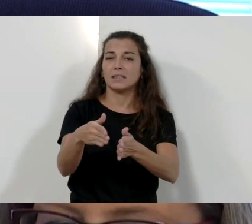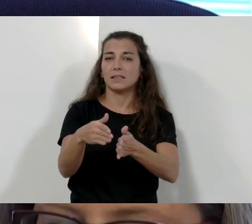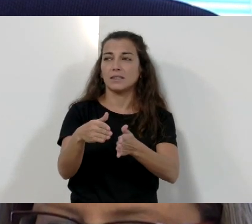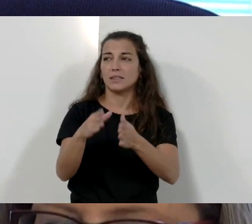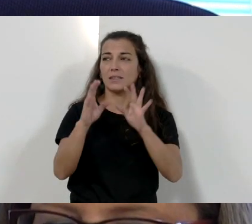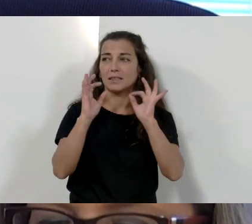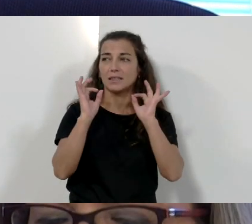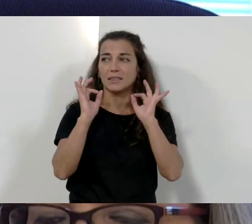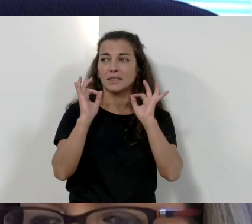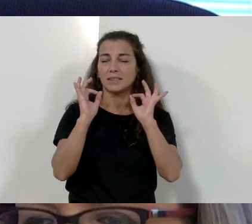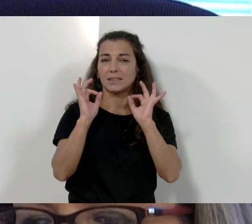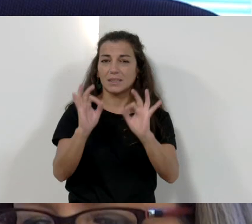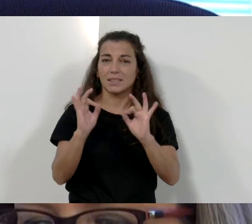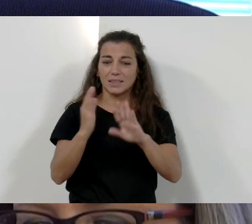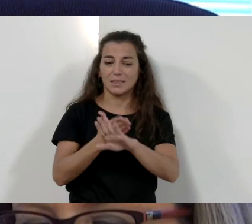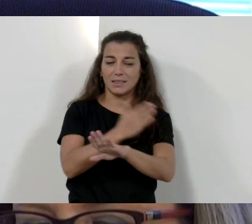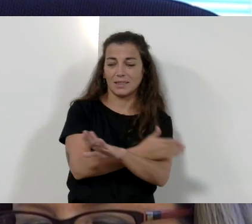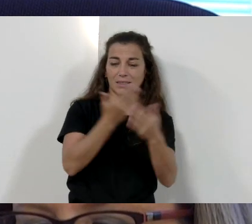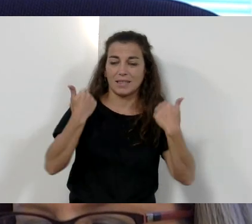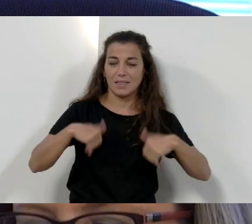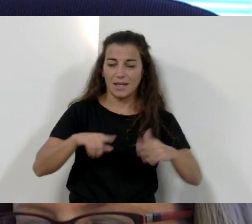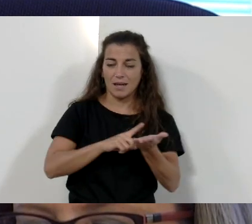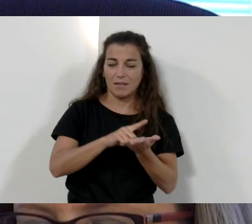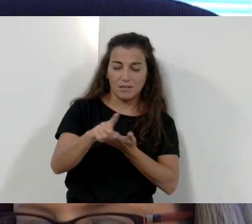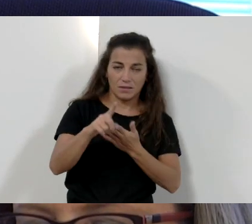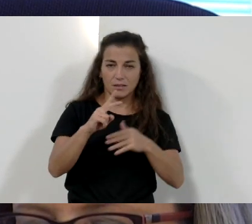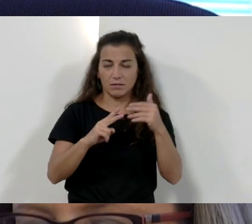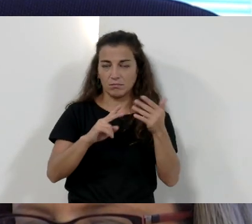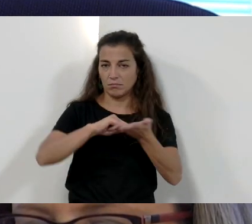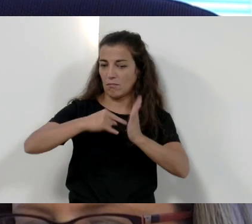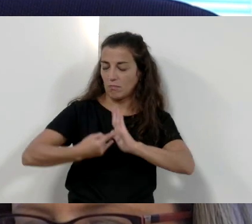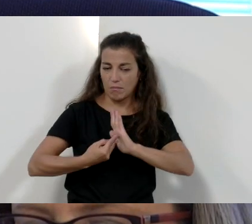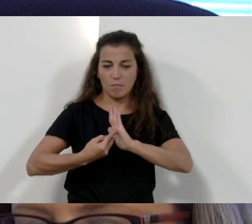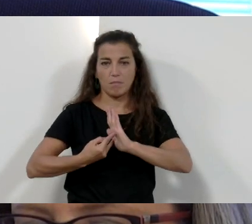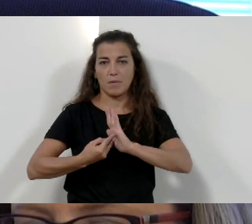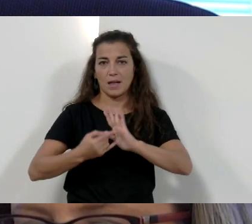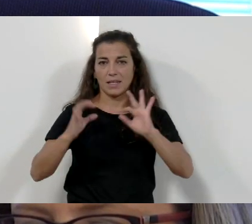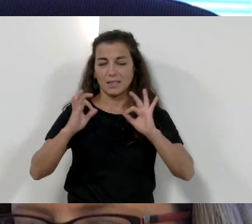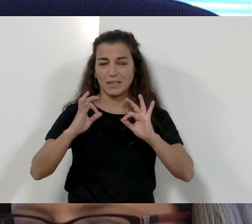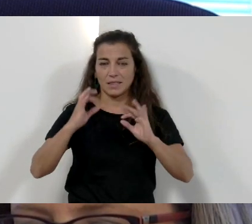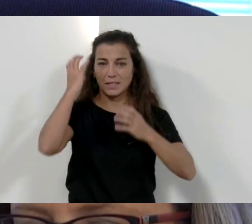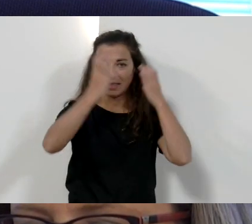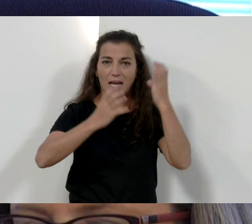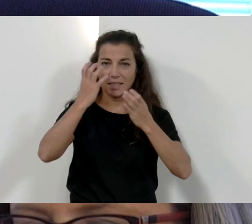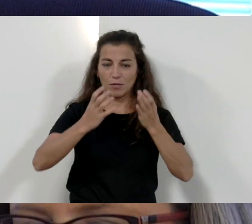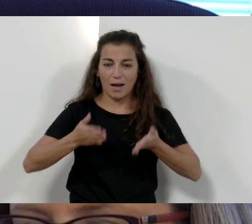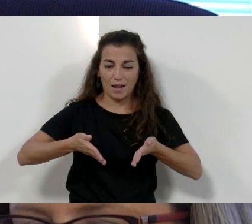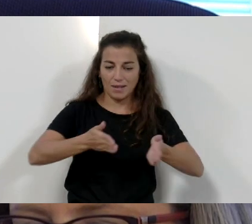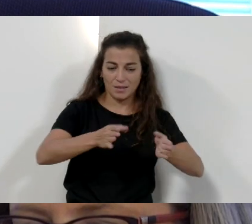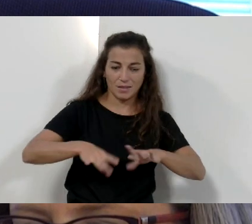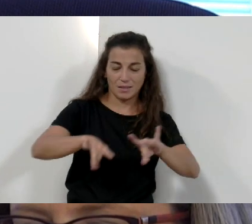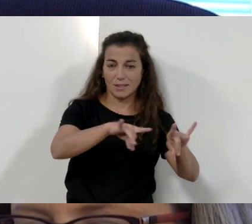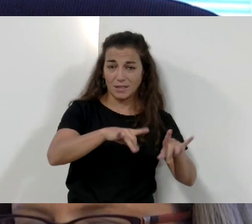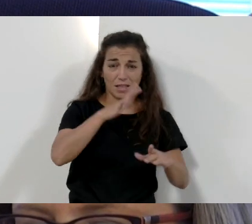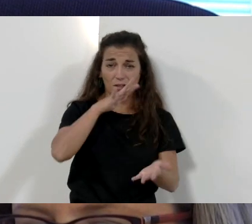ser, el camino para desde hace ya muchos años para el paso de animales que ahora no se produce y dificulta